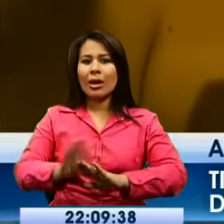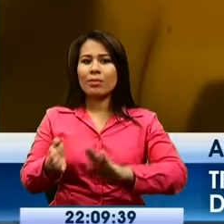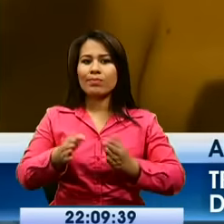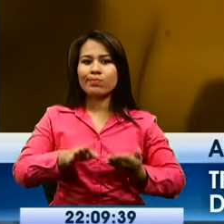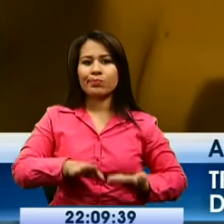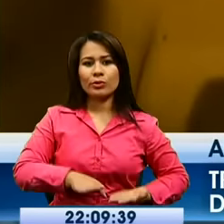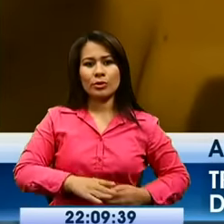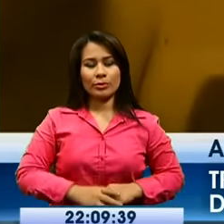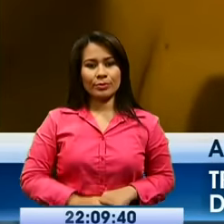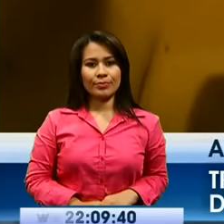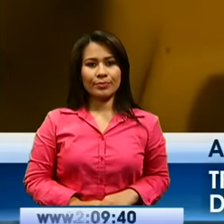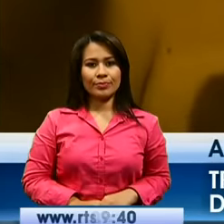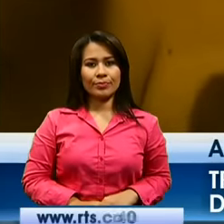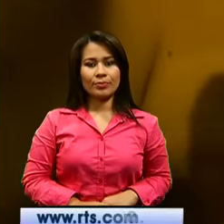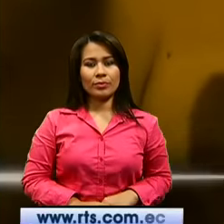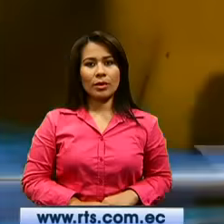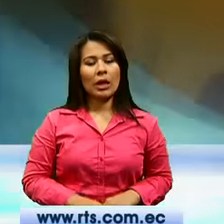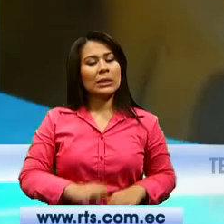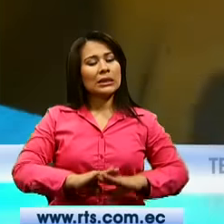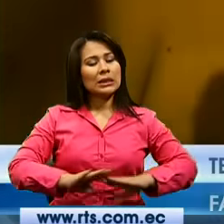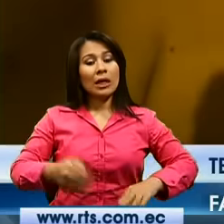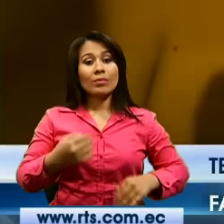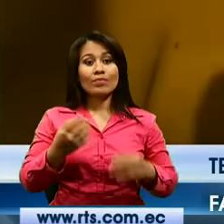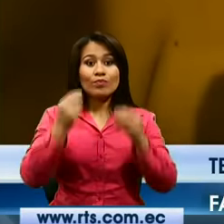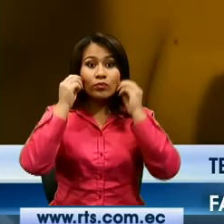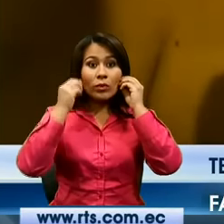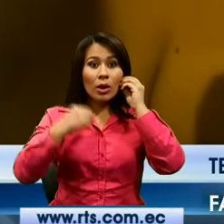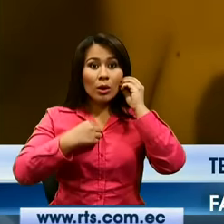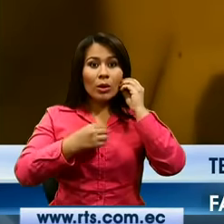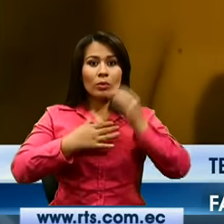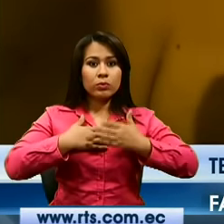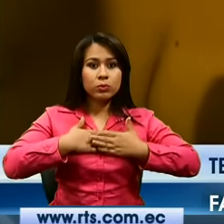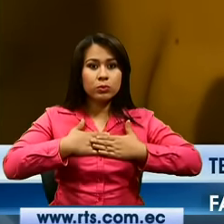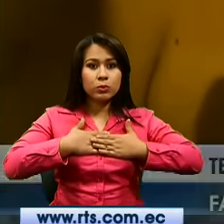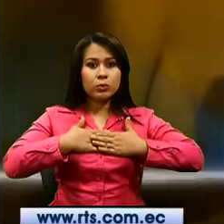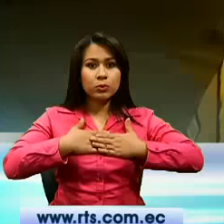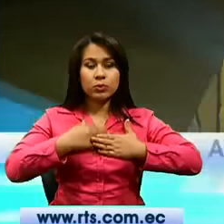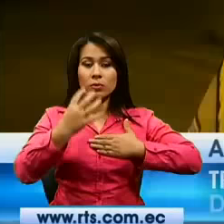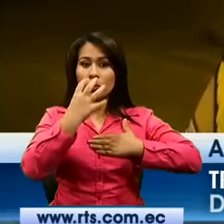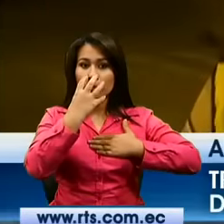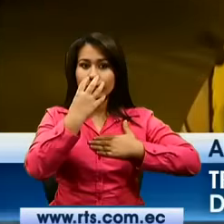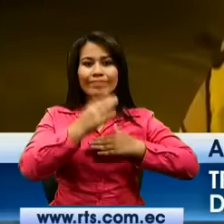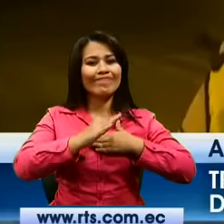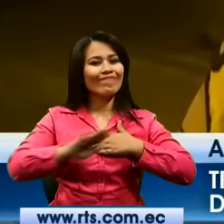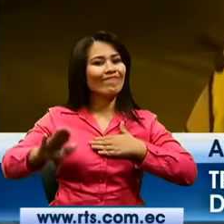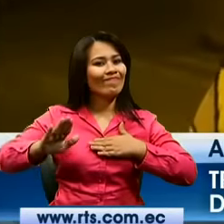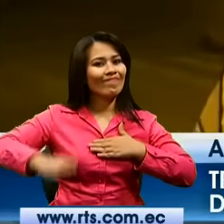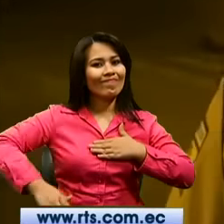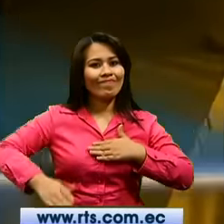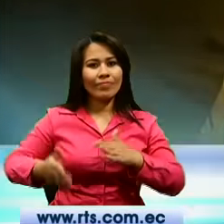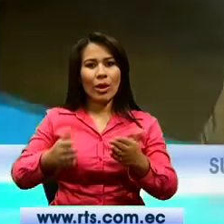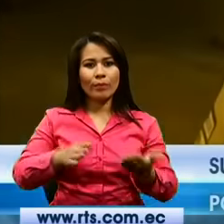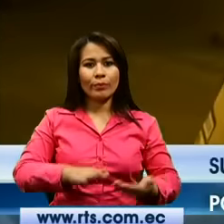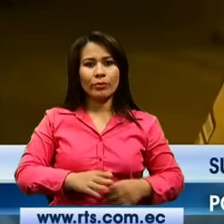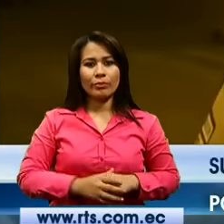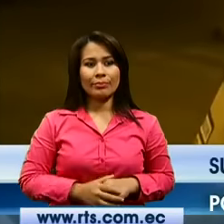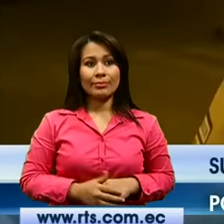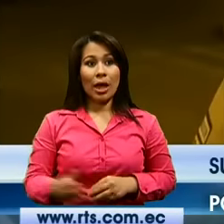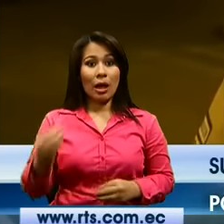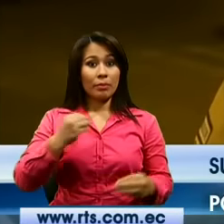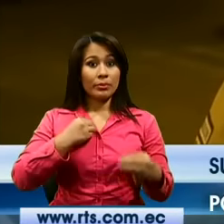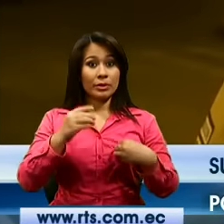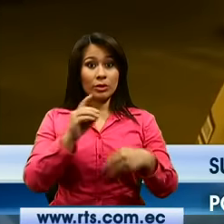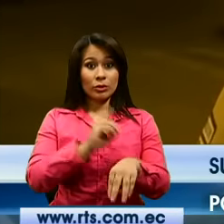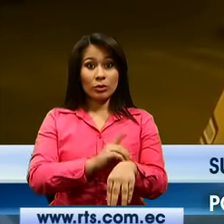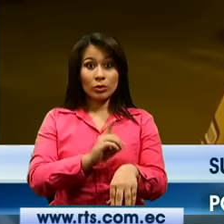mi primo, se lo subió para tratar de reanimarlo, pero ya era todo intento de mano. Según versiones de los